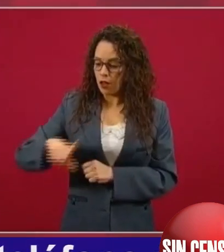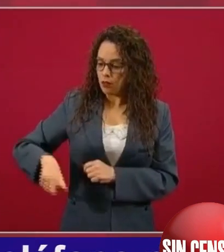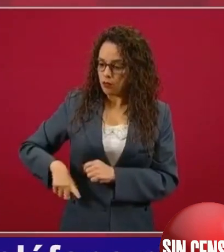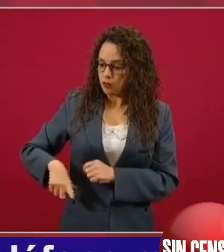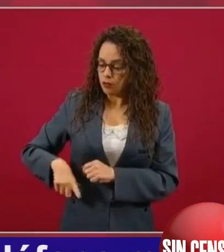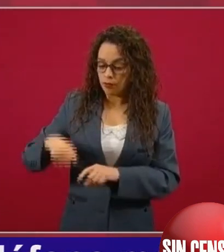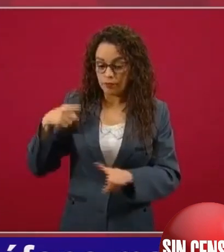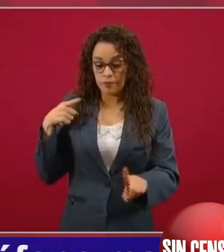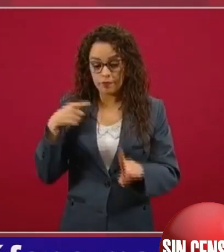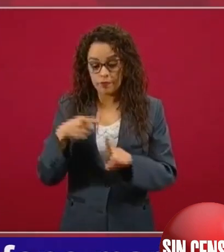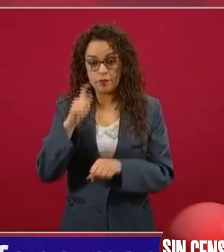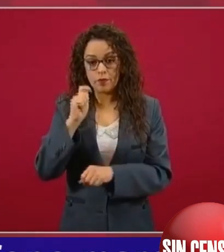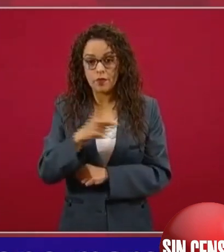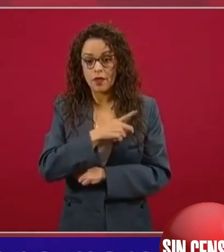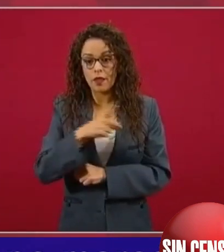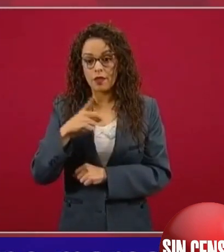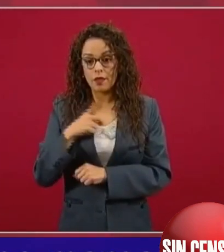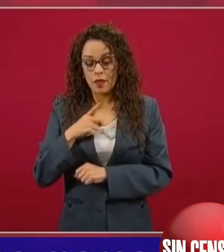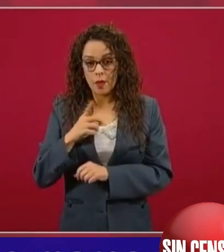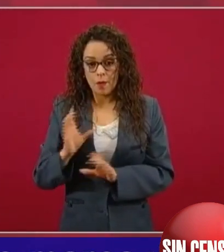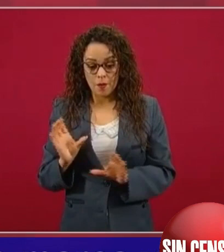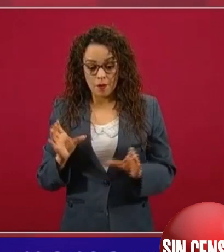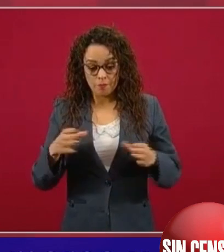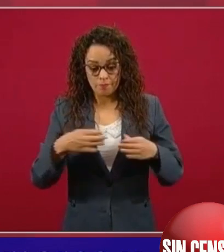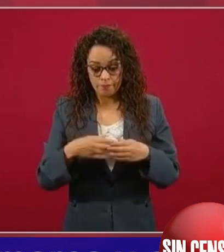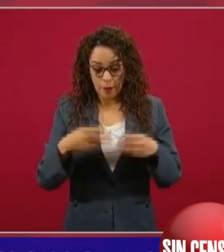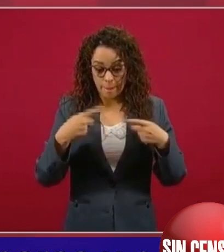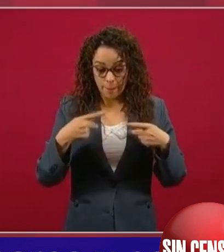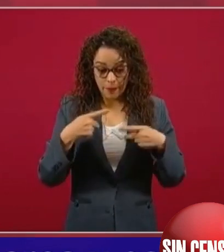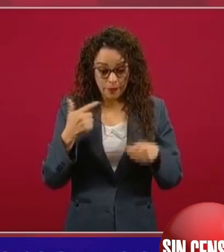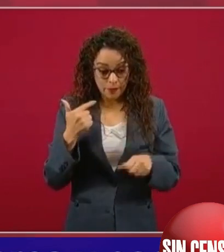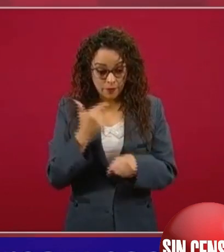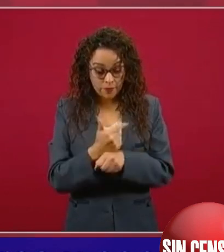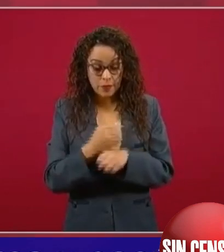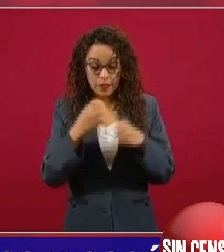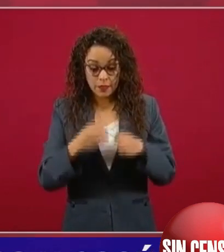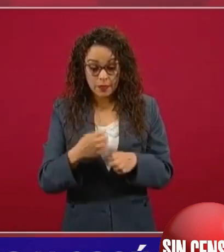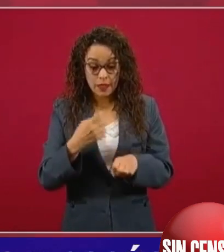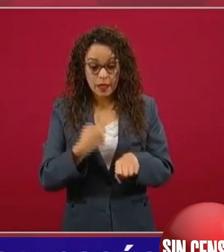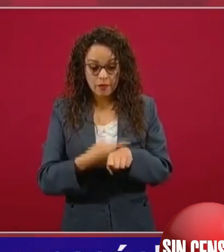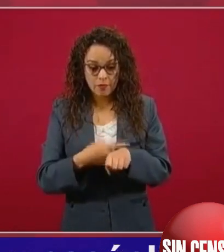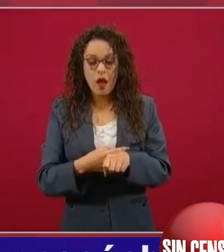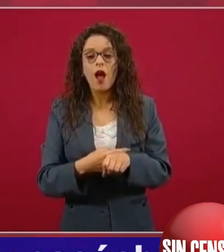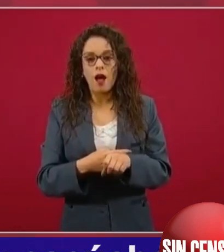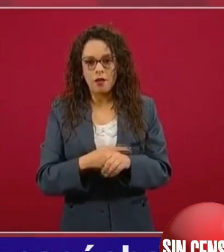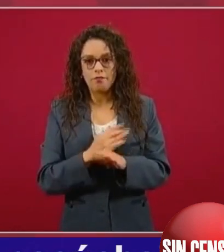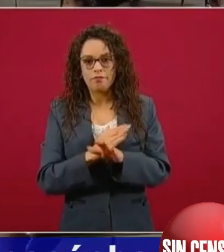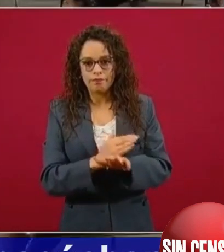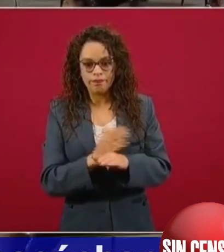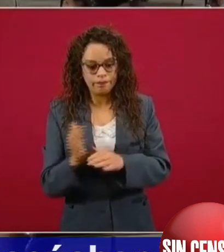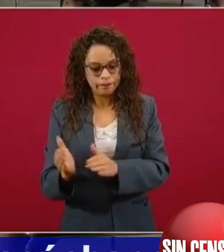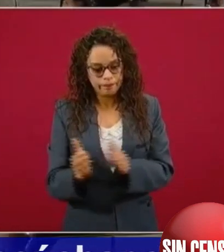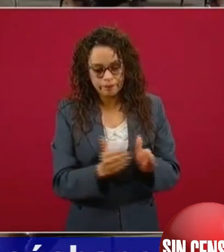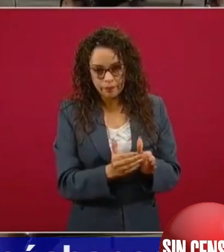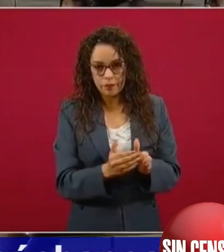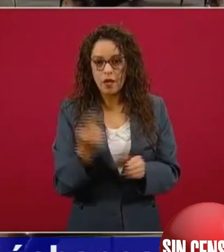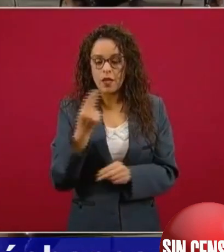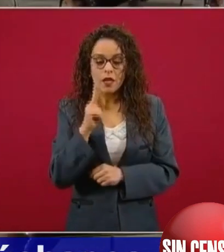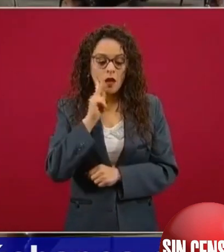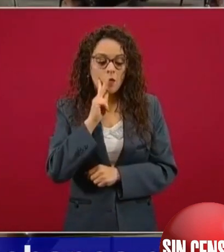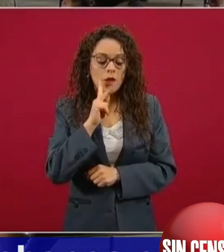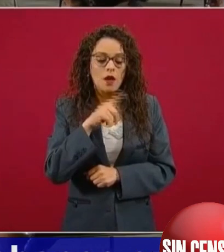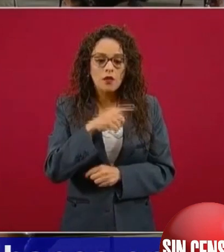destacadamente la contención centrada en personas, detectar personas enfermas, buscar hacer el diagnóstico por